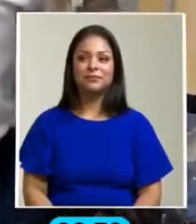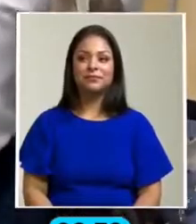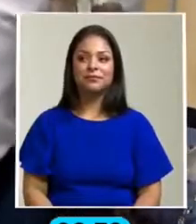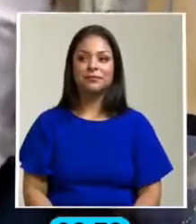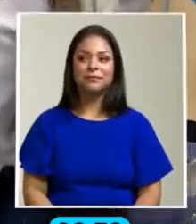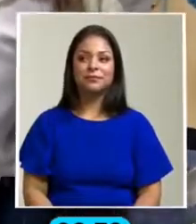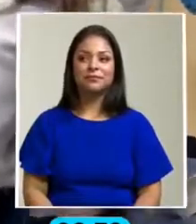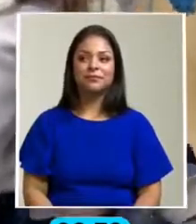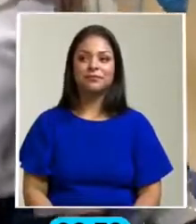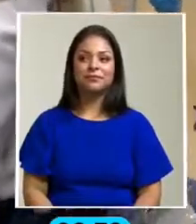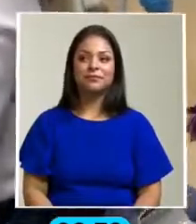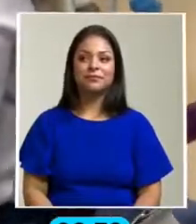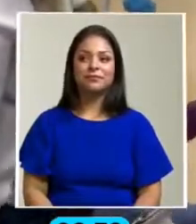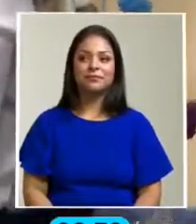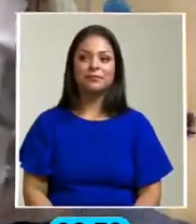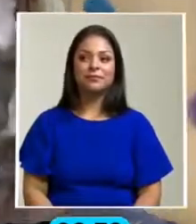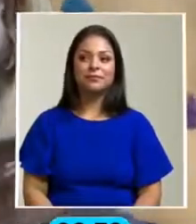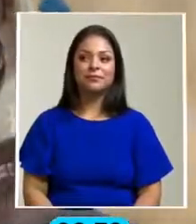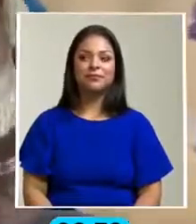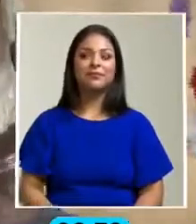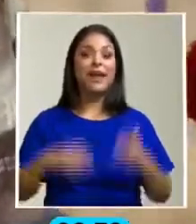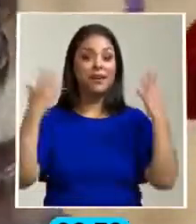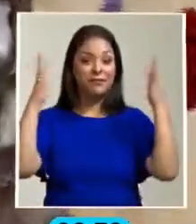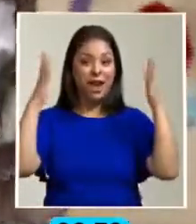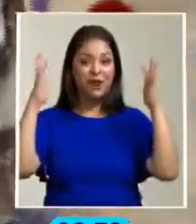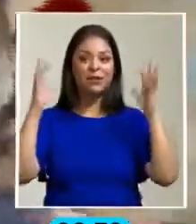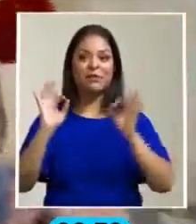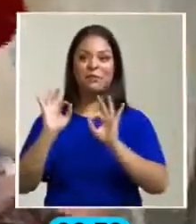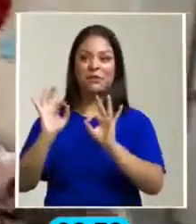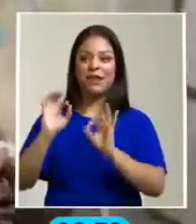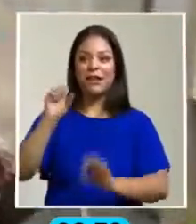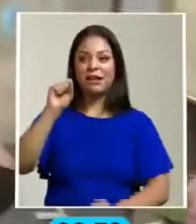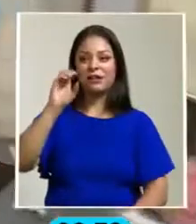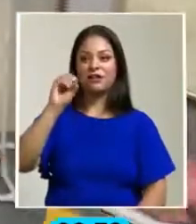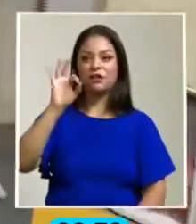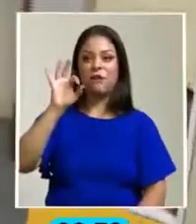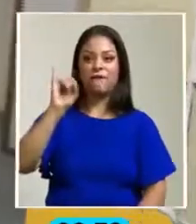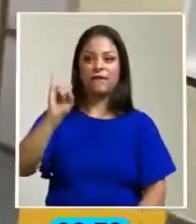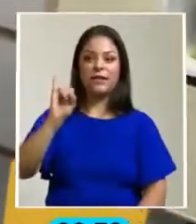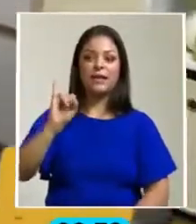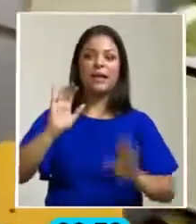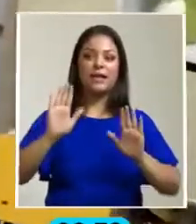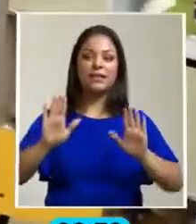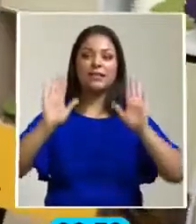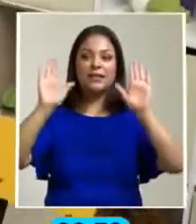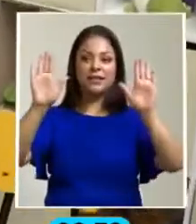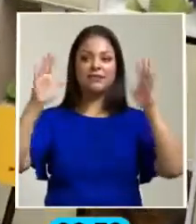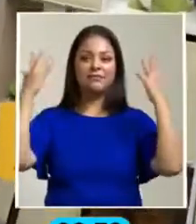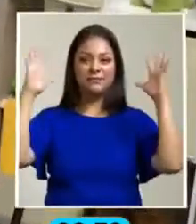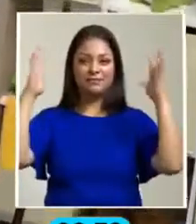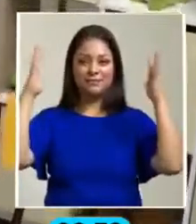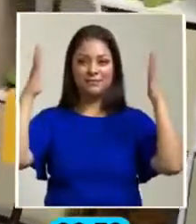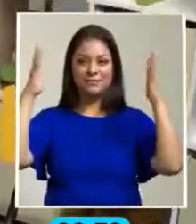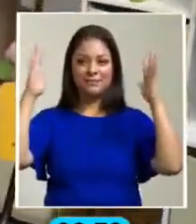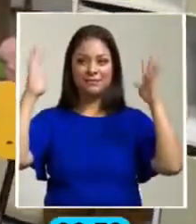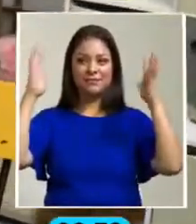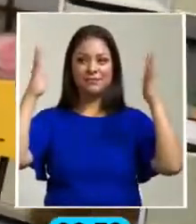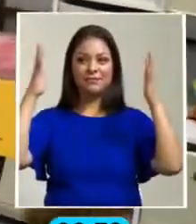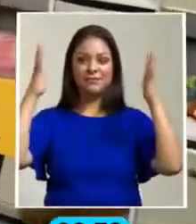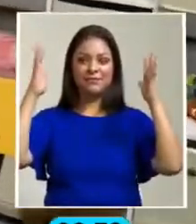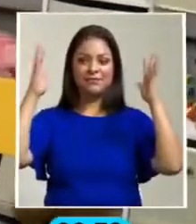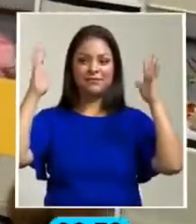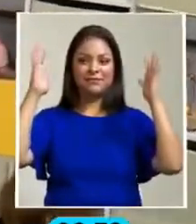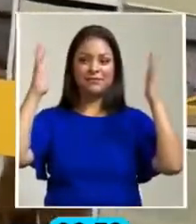Muy bien, Sofi. Muy bien, un aplauso para Sofi. Excelente, Sofi. Muy bien, vea para el frente.